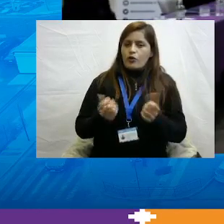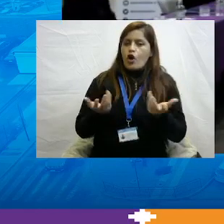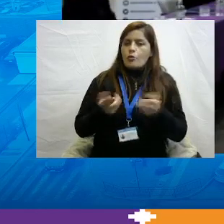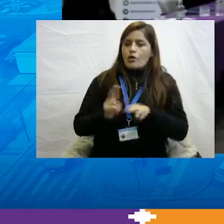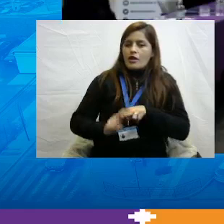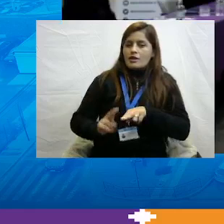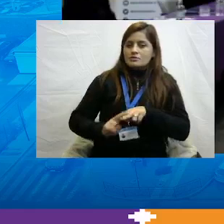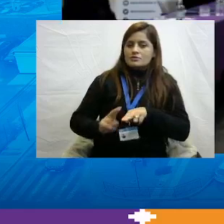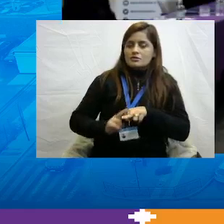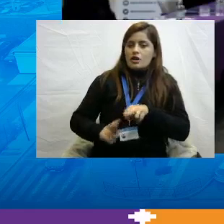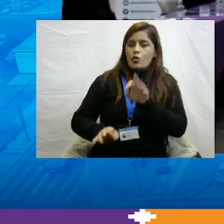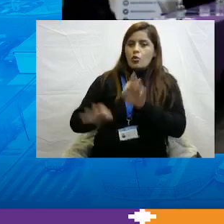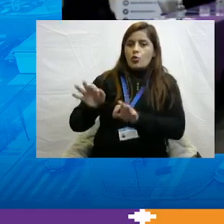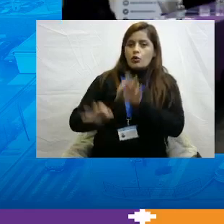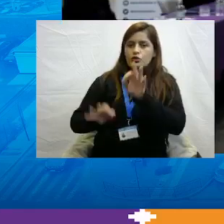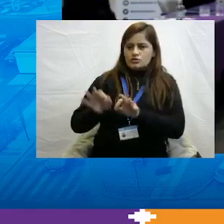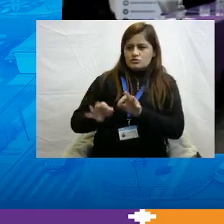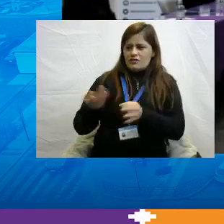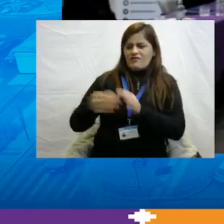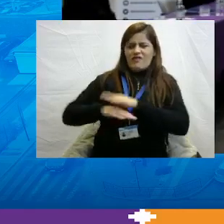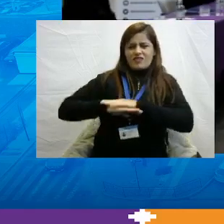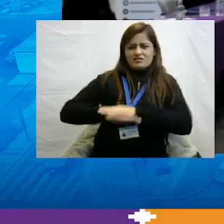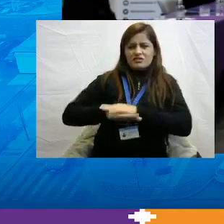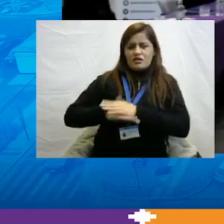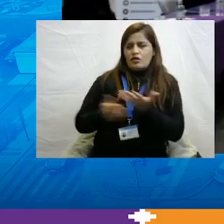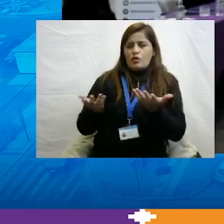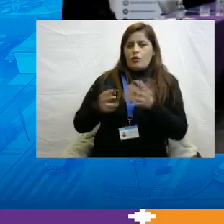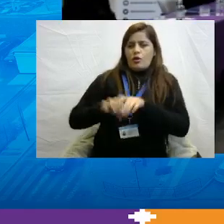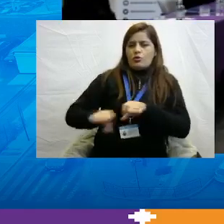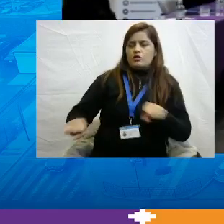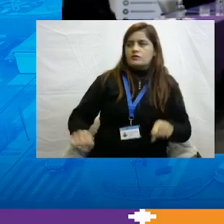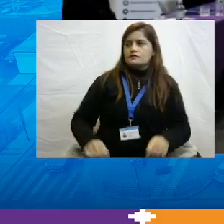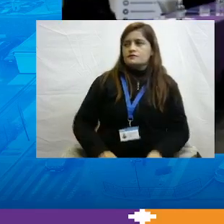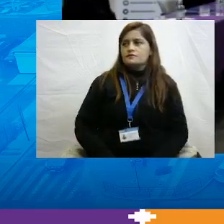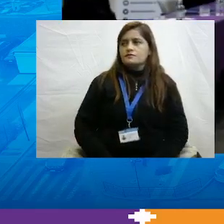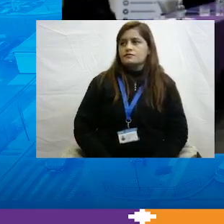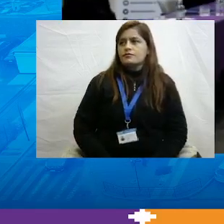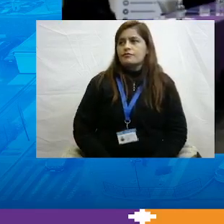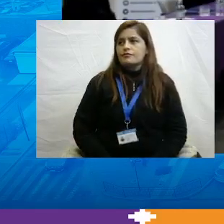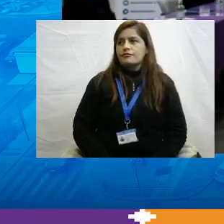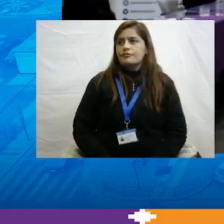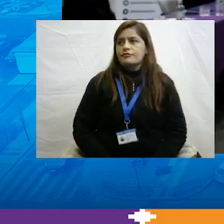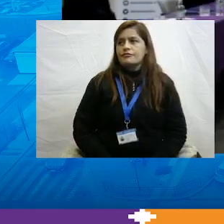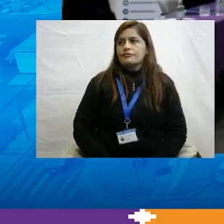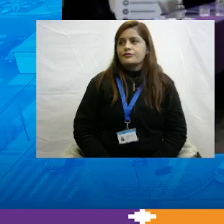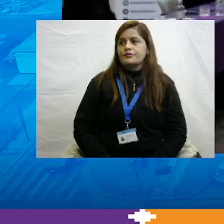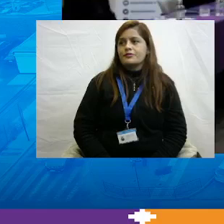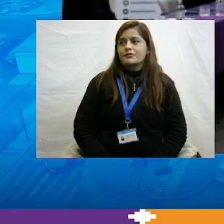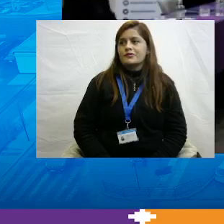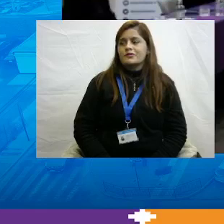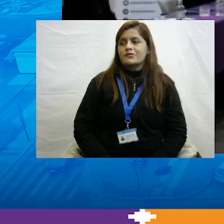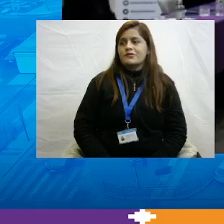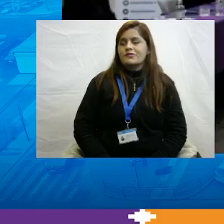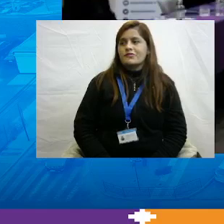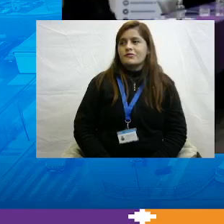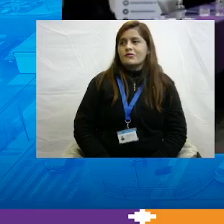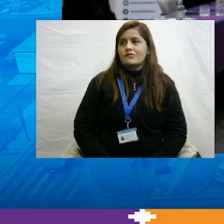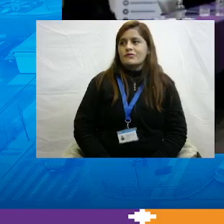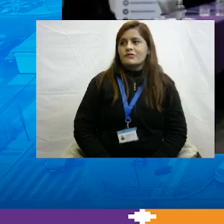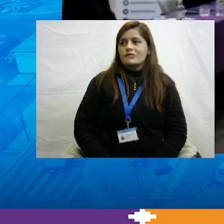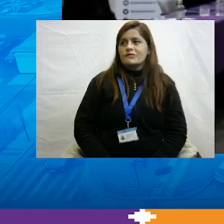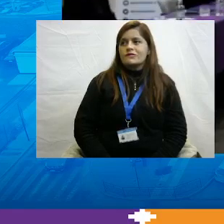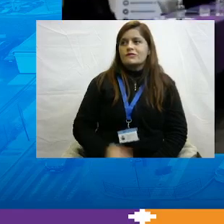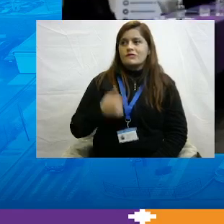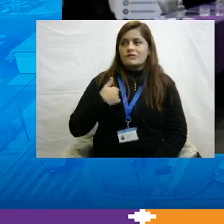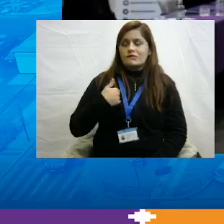hizo el tribunal para proponer esas bases de acuerdo. Sí, cuando nosotros fuimos a la audiencia preparatoria, yo intenté